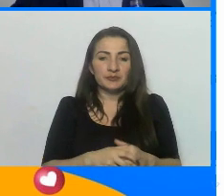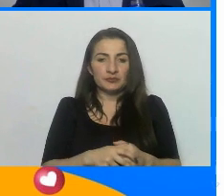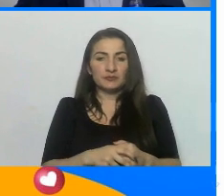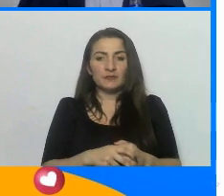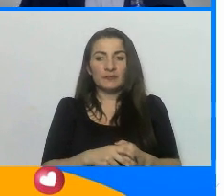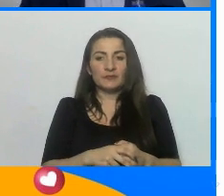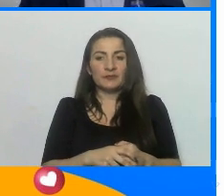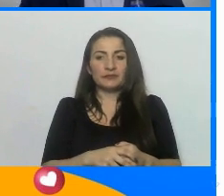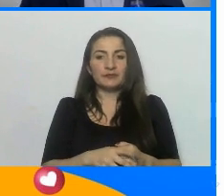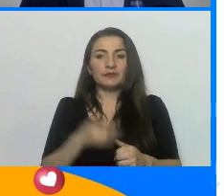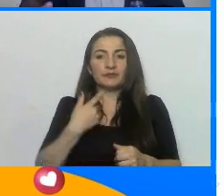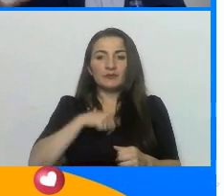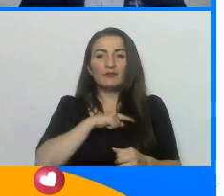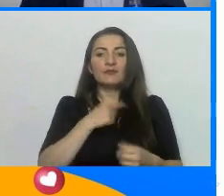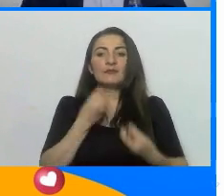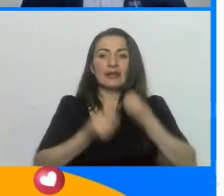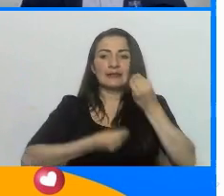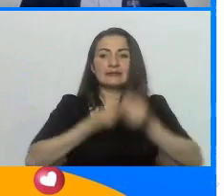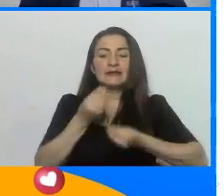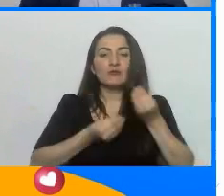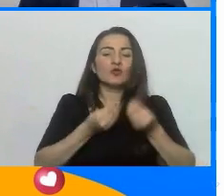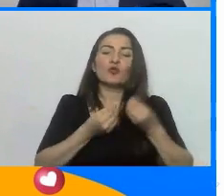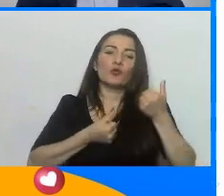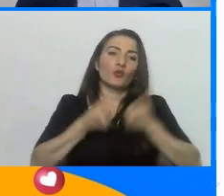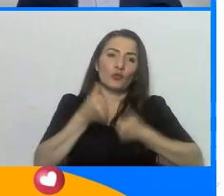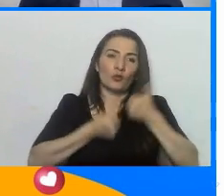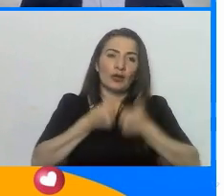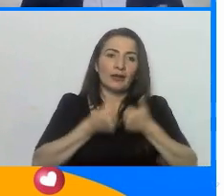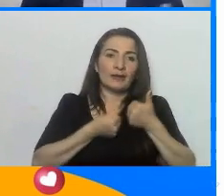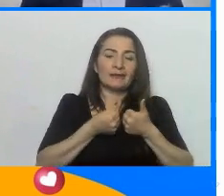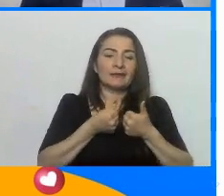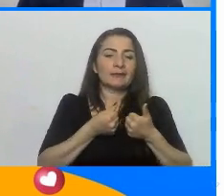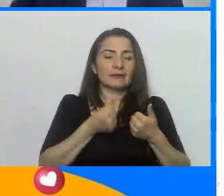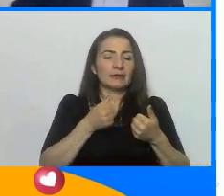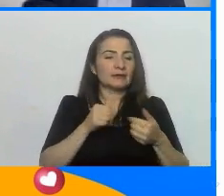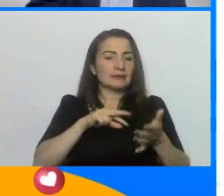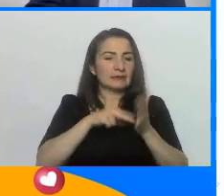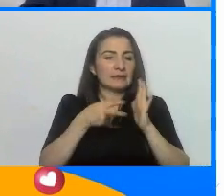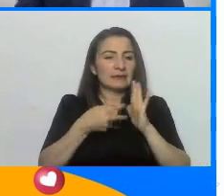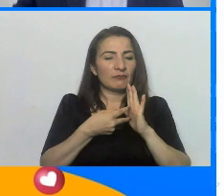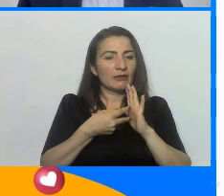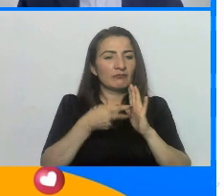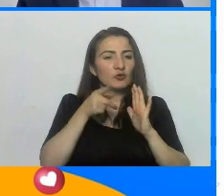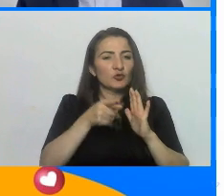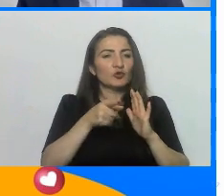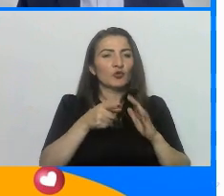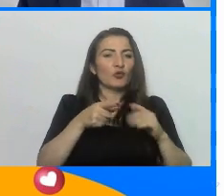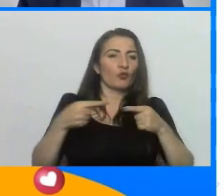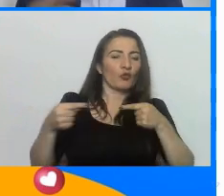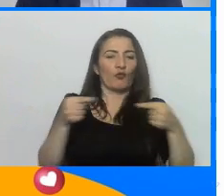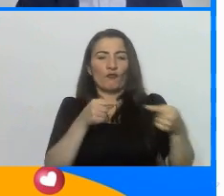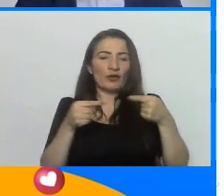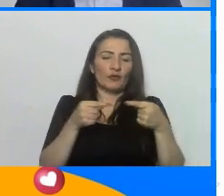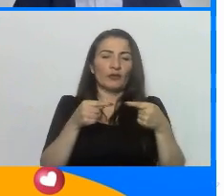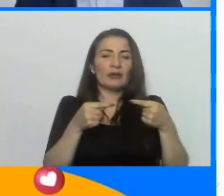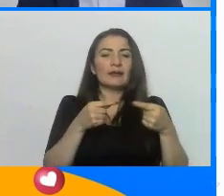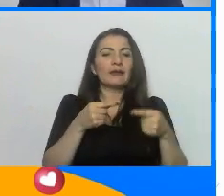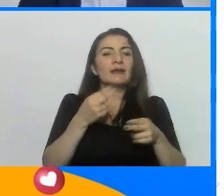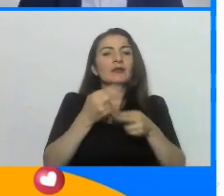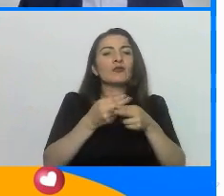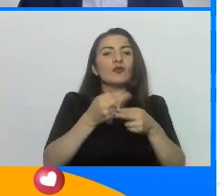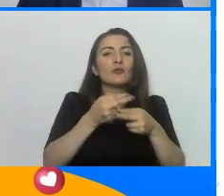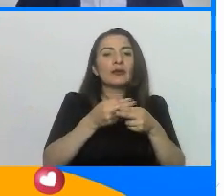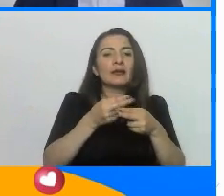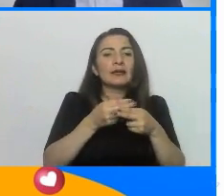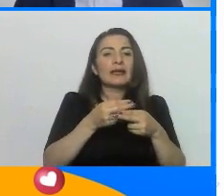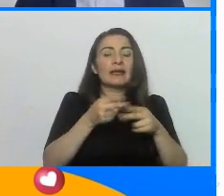nos hacemos y que está en discusión, pero que esa discusión no significa de que haya conflicto, ¿sí? Y entonces hablamos de cuál